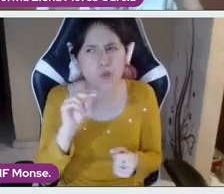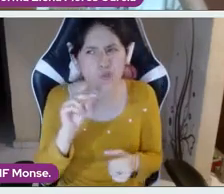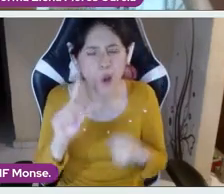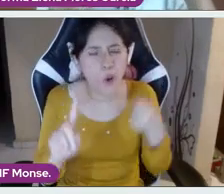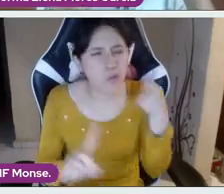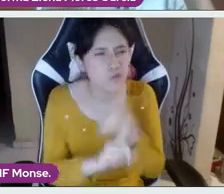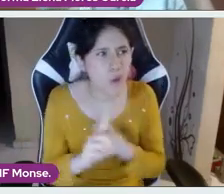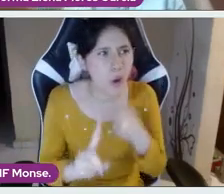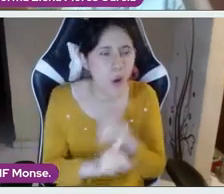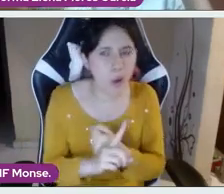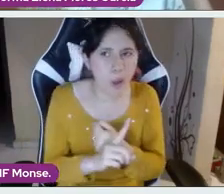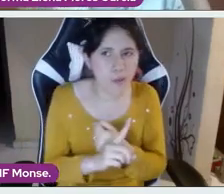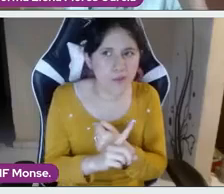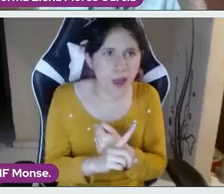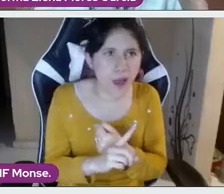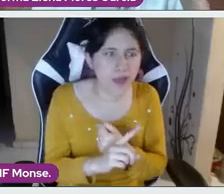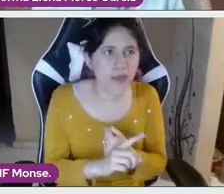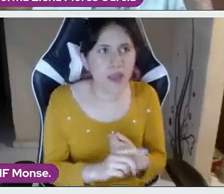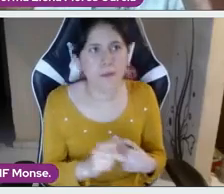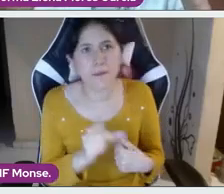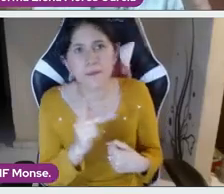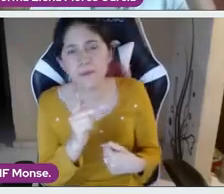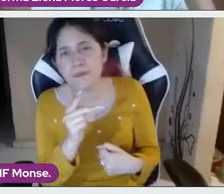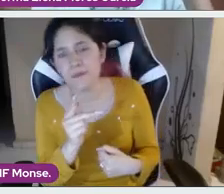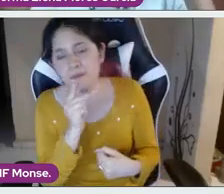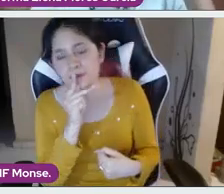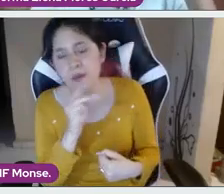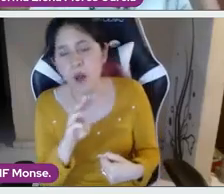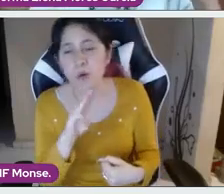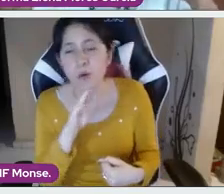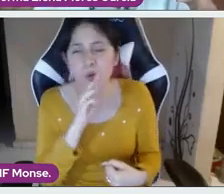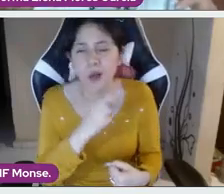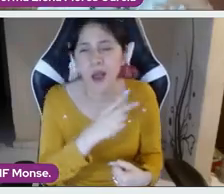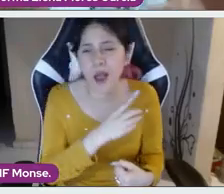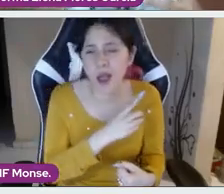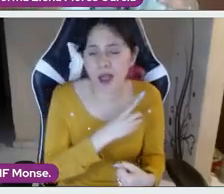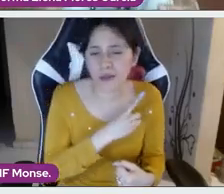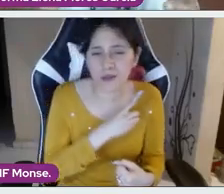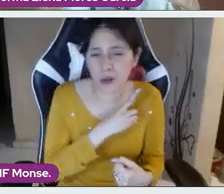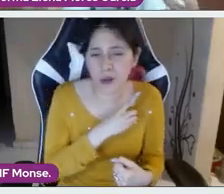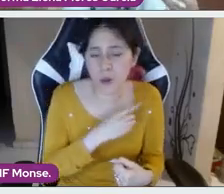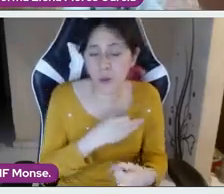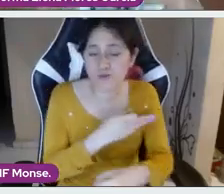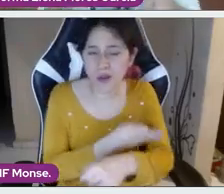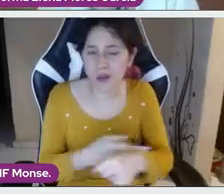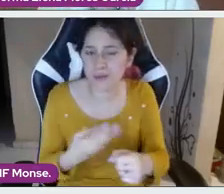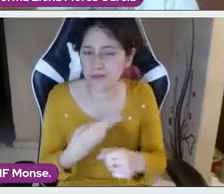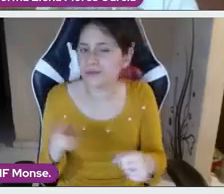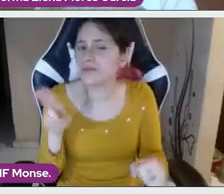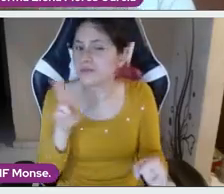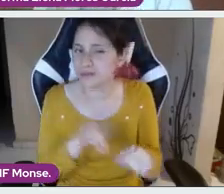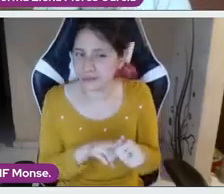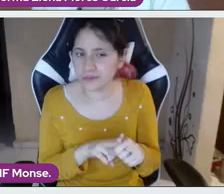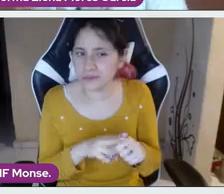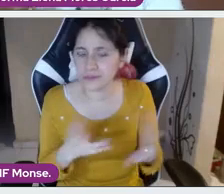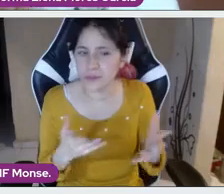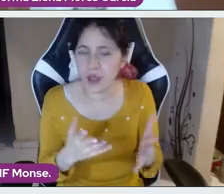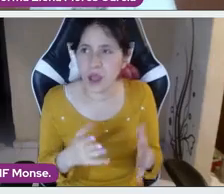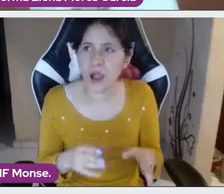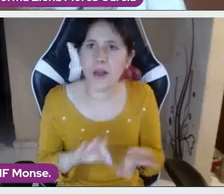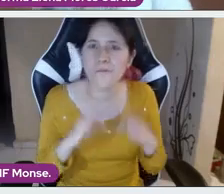de monoparentalidad per se o de familia binaria, sino sistémico, es decir, cómo